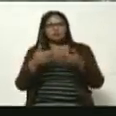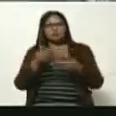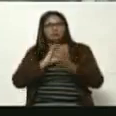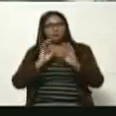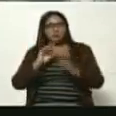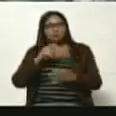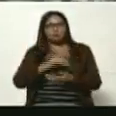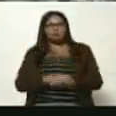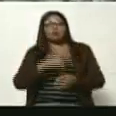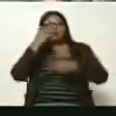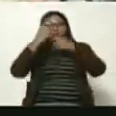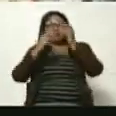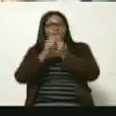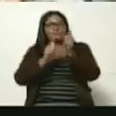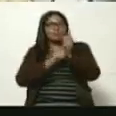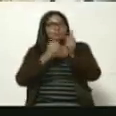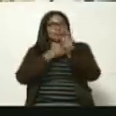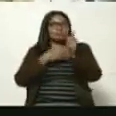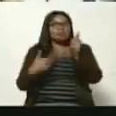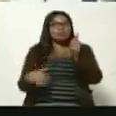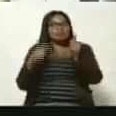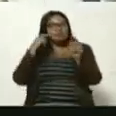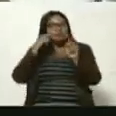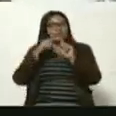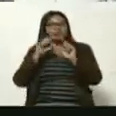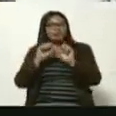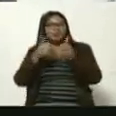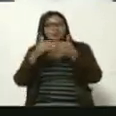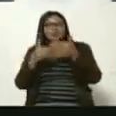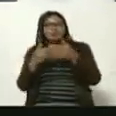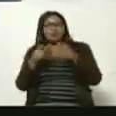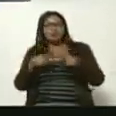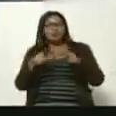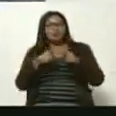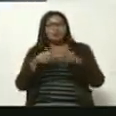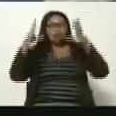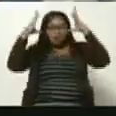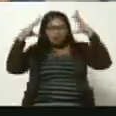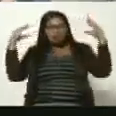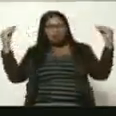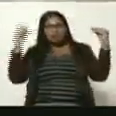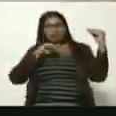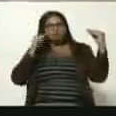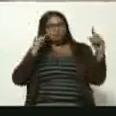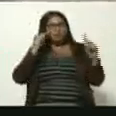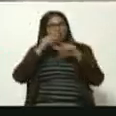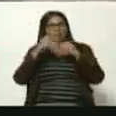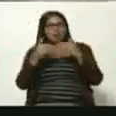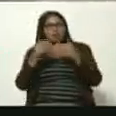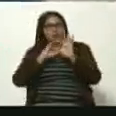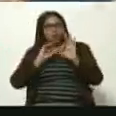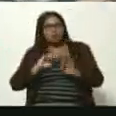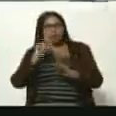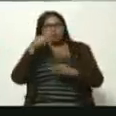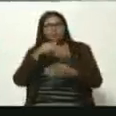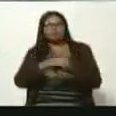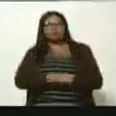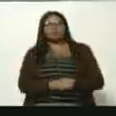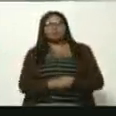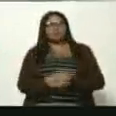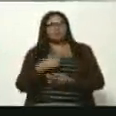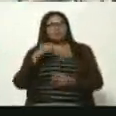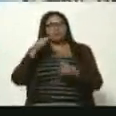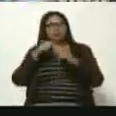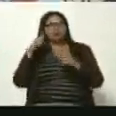El recorrido de la vicepresidenta ejecutiva inicia en la estación La Hollada. Aquí la doctora Delcy Rodríguez verifica la operatividad